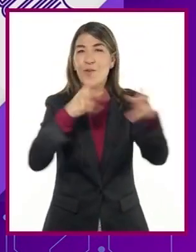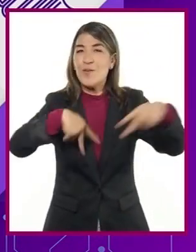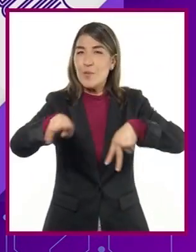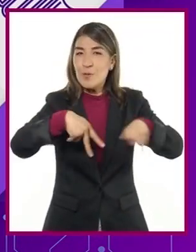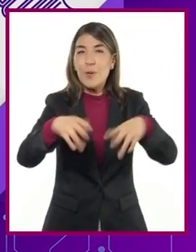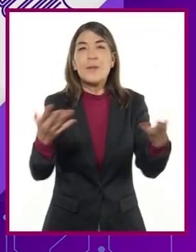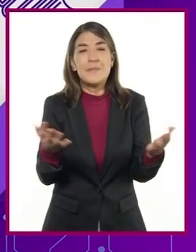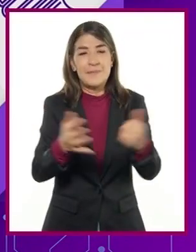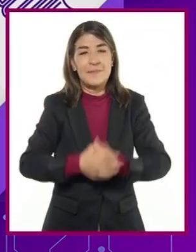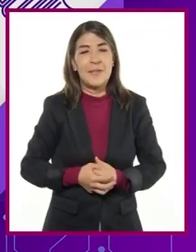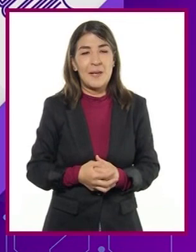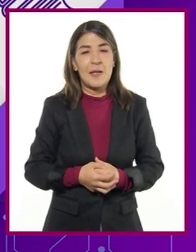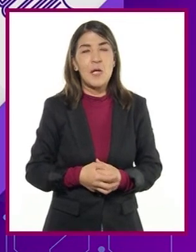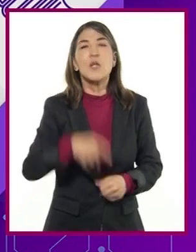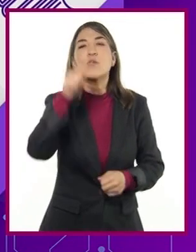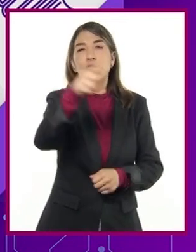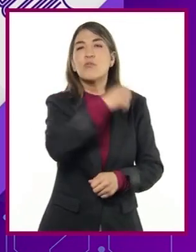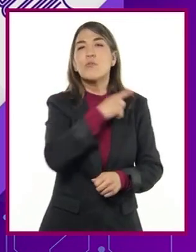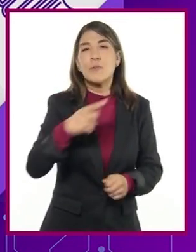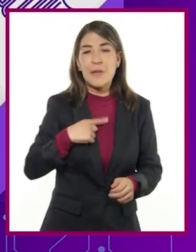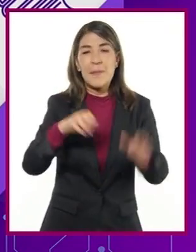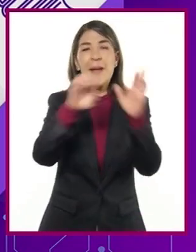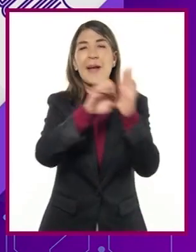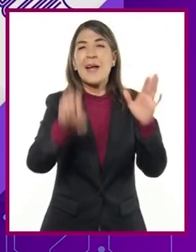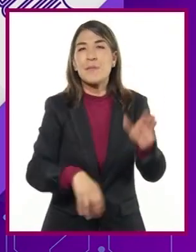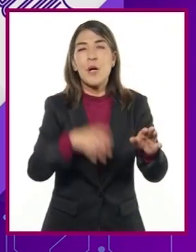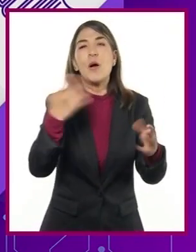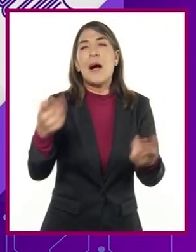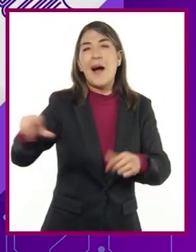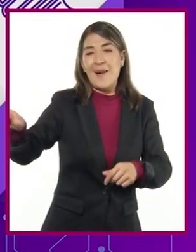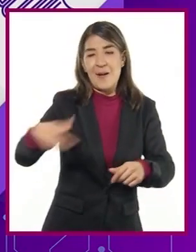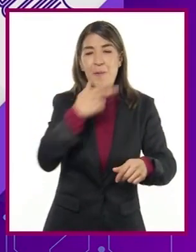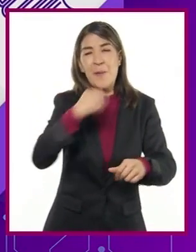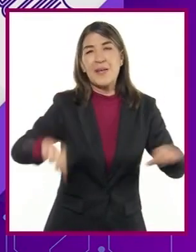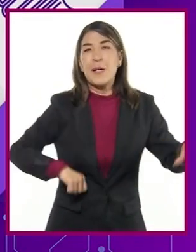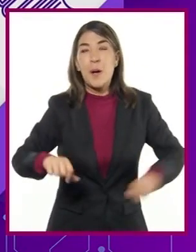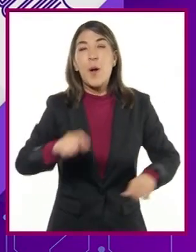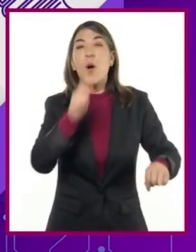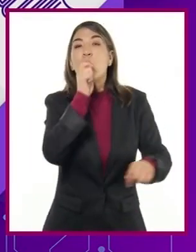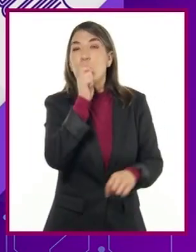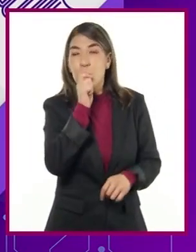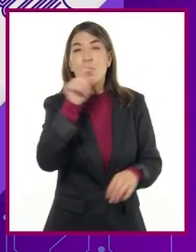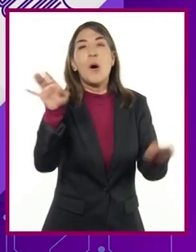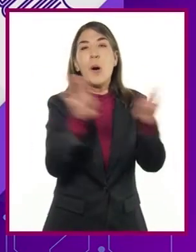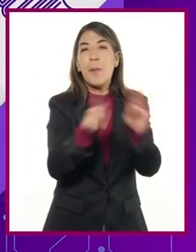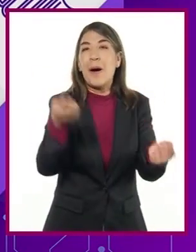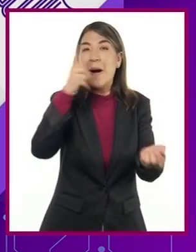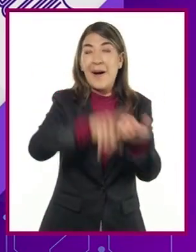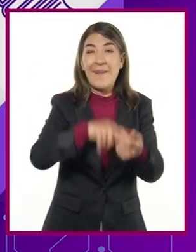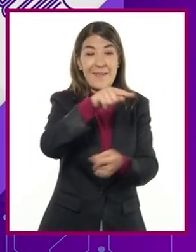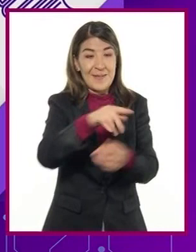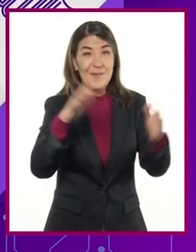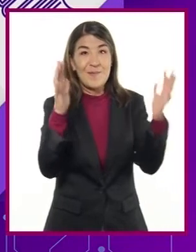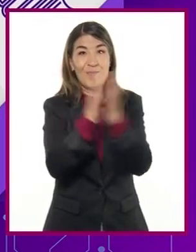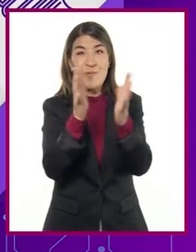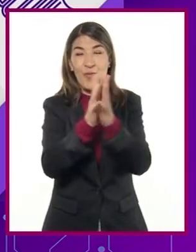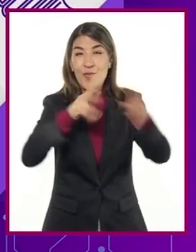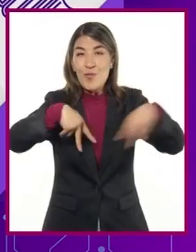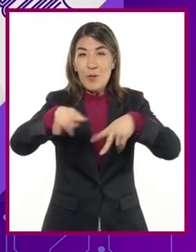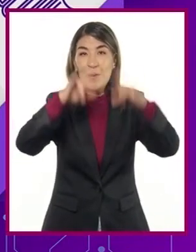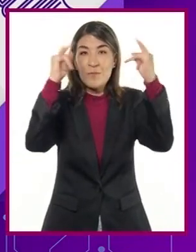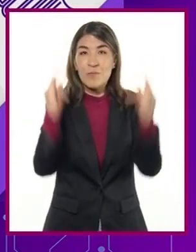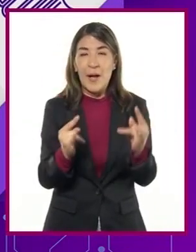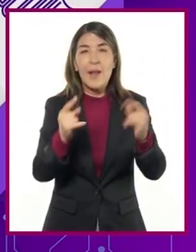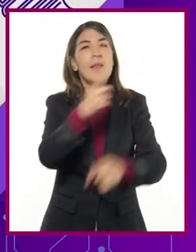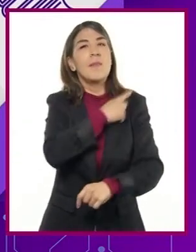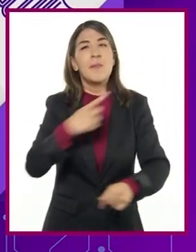el reto, da un ejemplo de una acción del árbitro que, al aplicarla en su trabajo en la cancha, sea